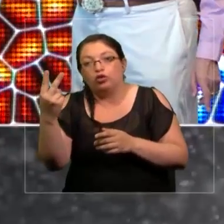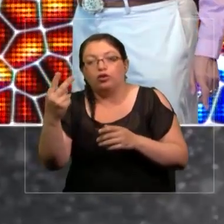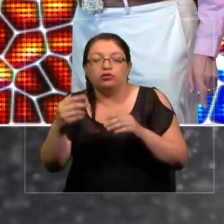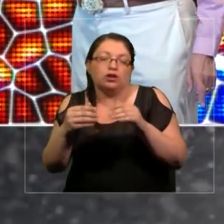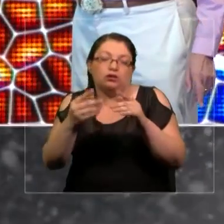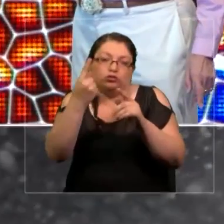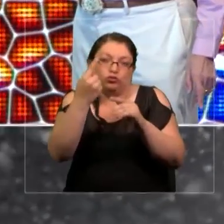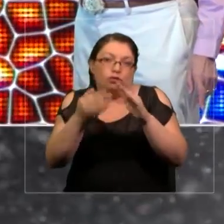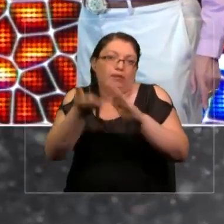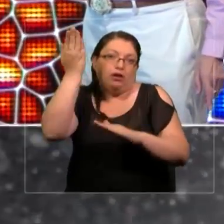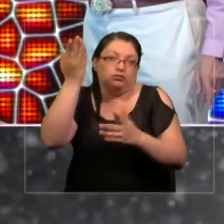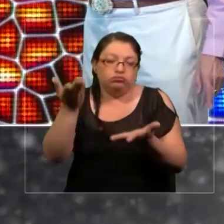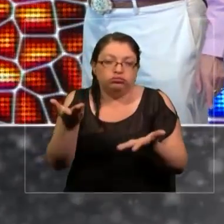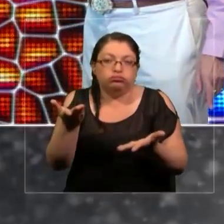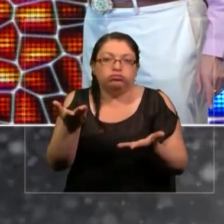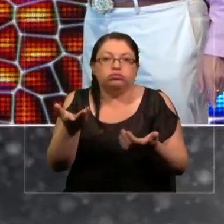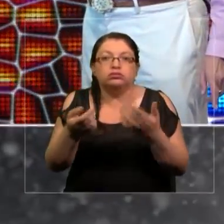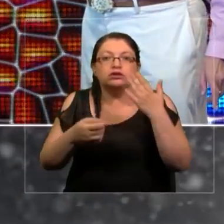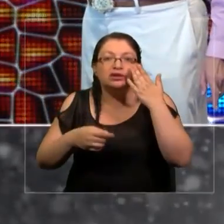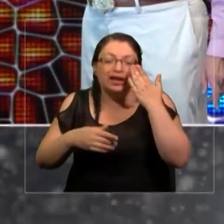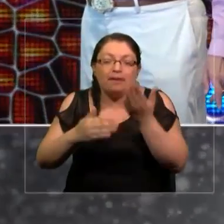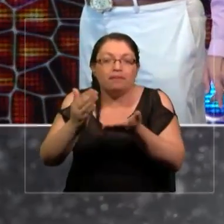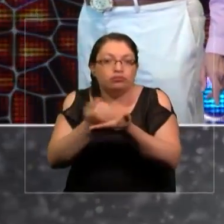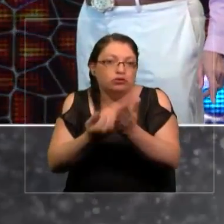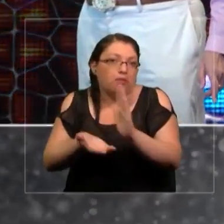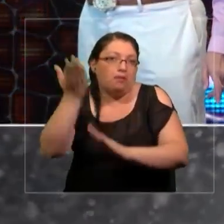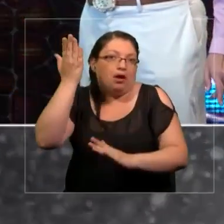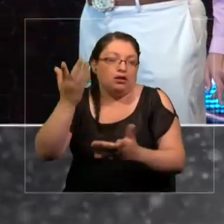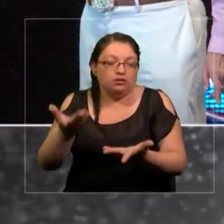uno, más salario per cápita,